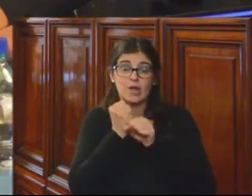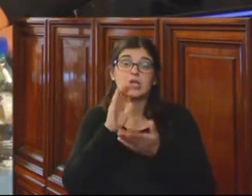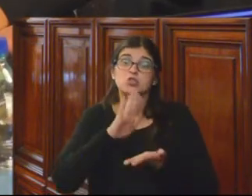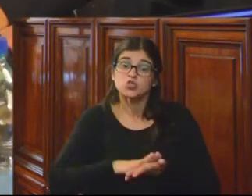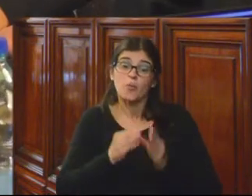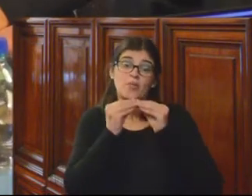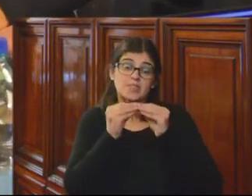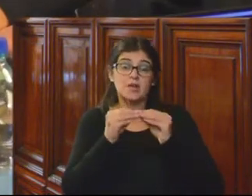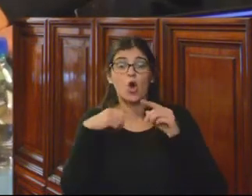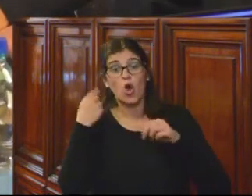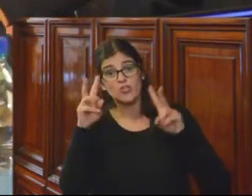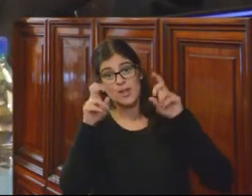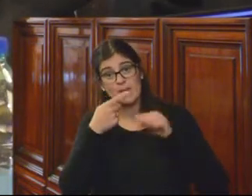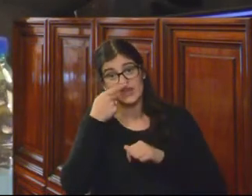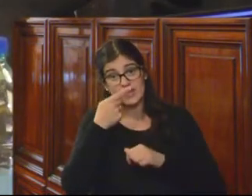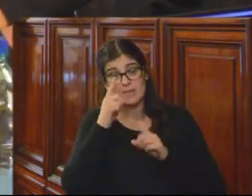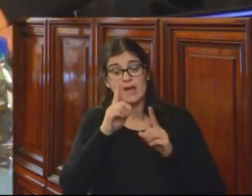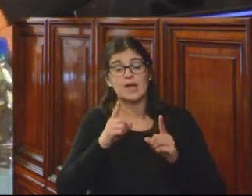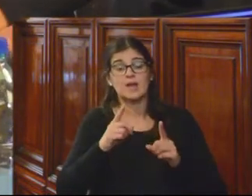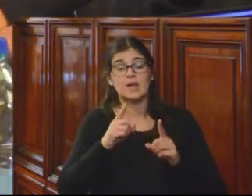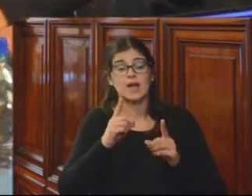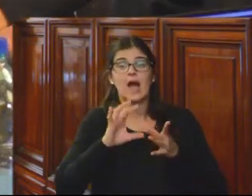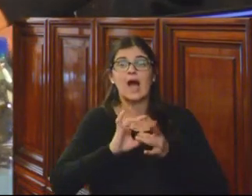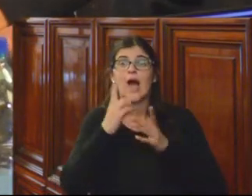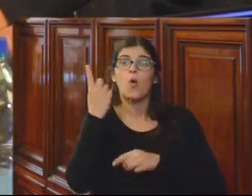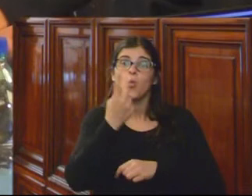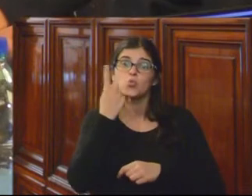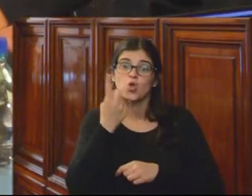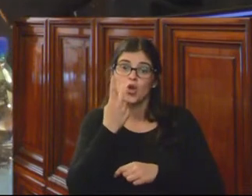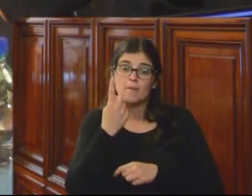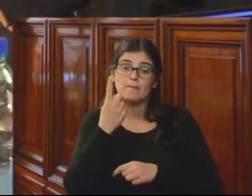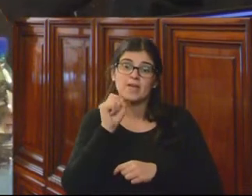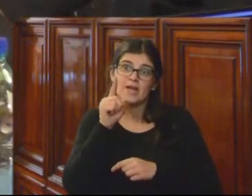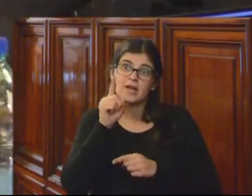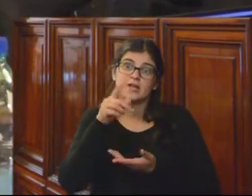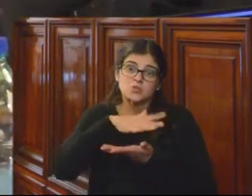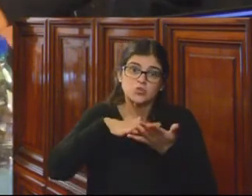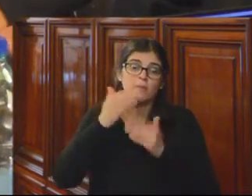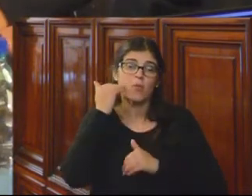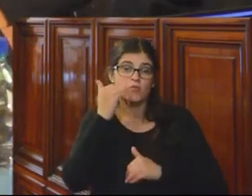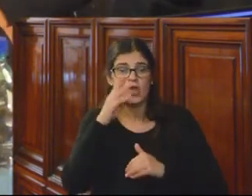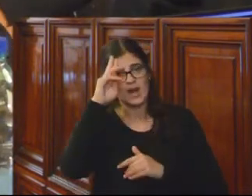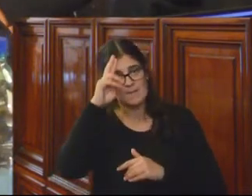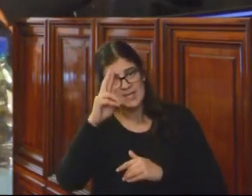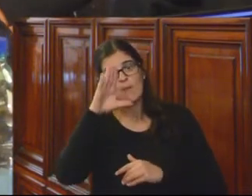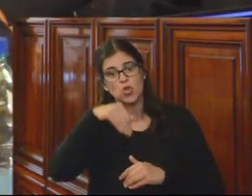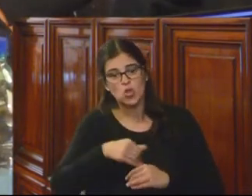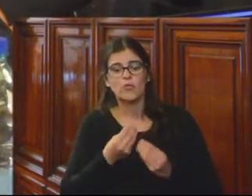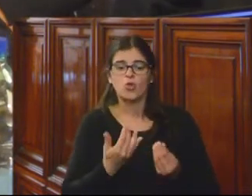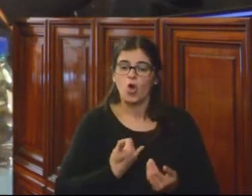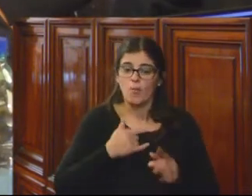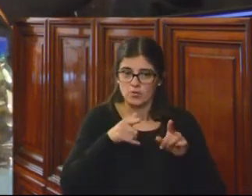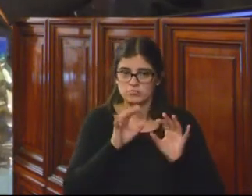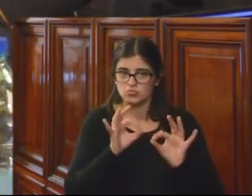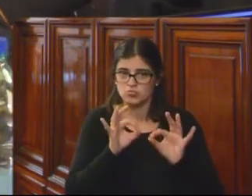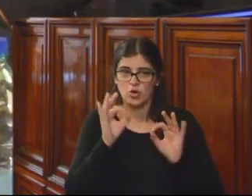tema interesante que tiene que ver también con la autonomía, ya bueno, hablé de la autonomía, la situación de los profesores, respetamos completamente eso.